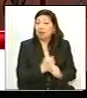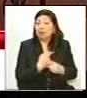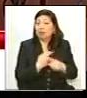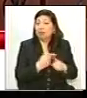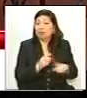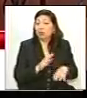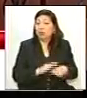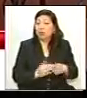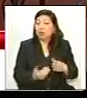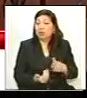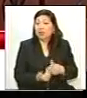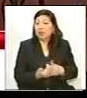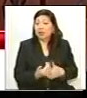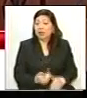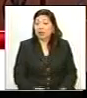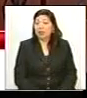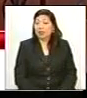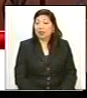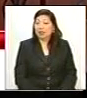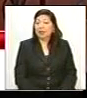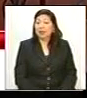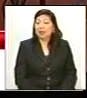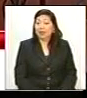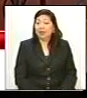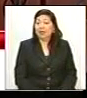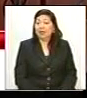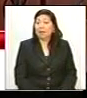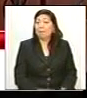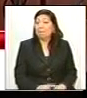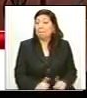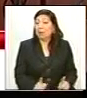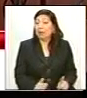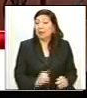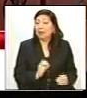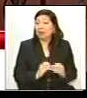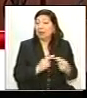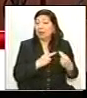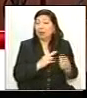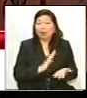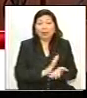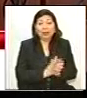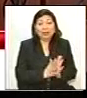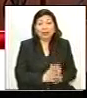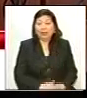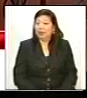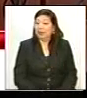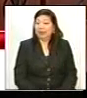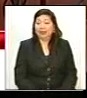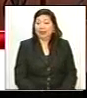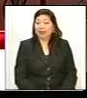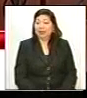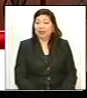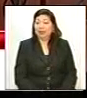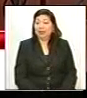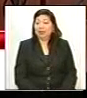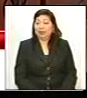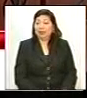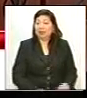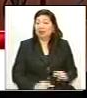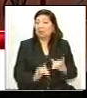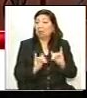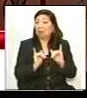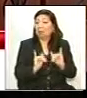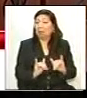sobre 9 y encontró las 9 irregularidades. Y sin embargo, las responsabilidades no alcanzaron a los funcionarios de más alto rango, se quedaron